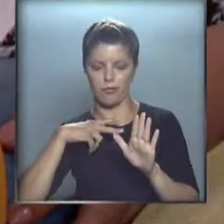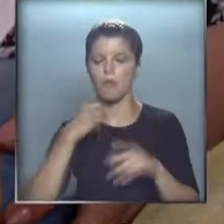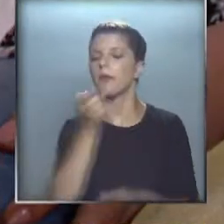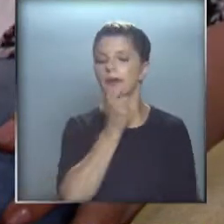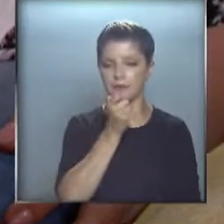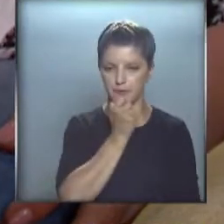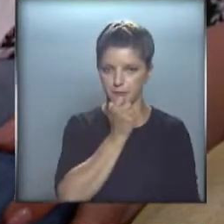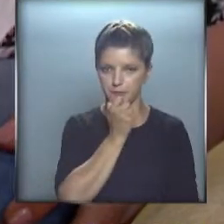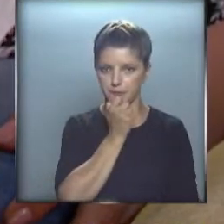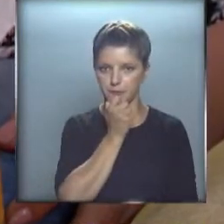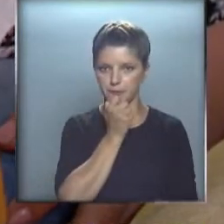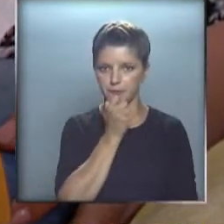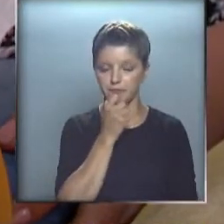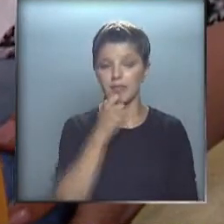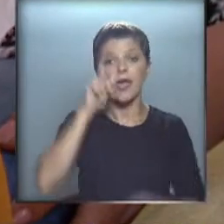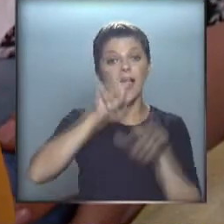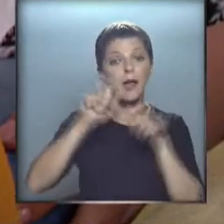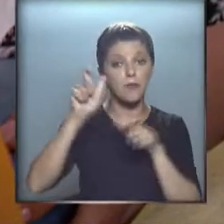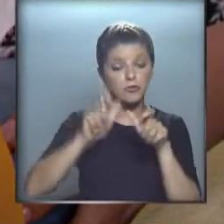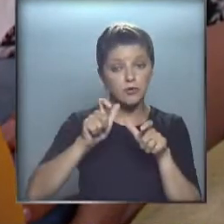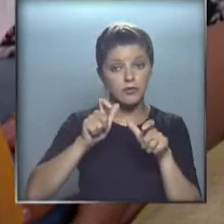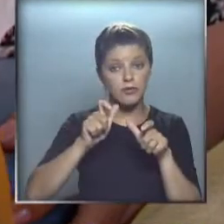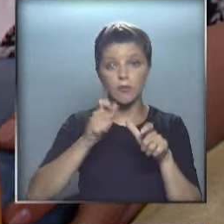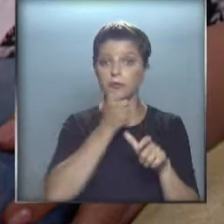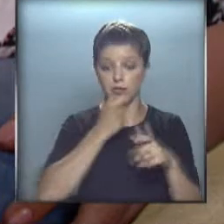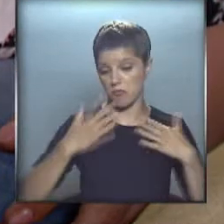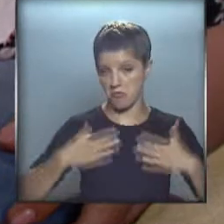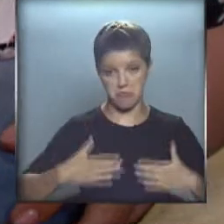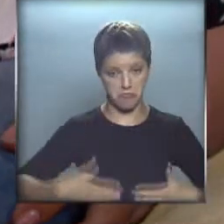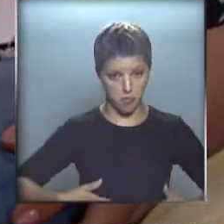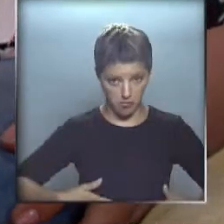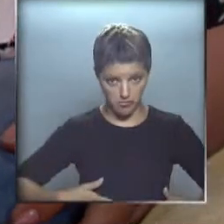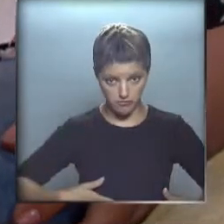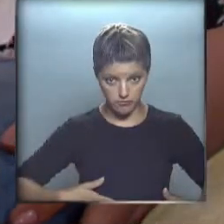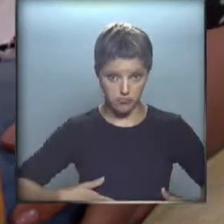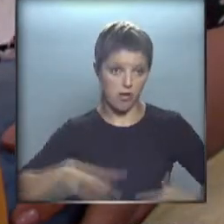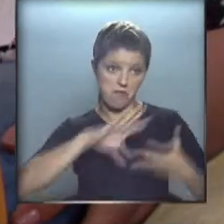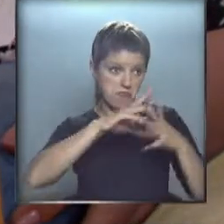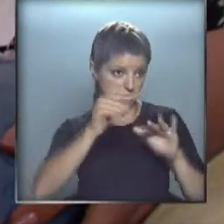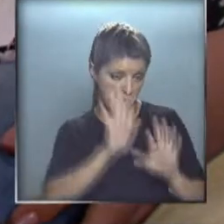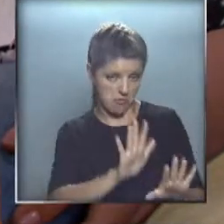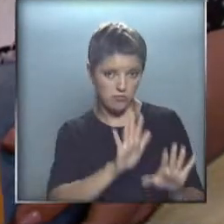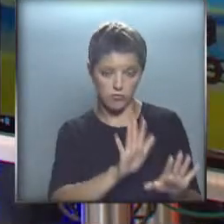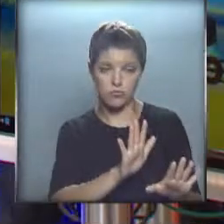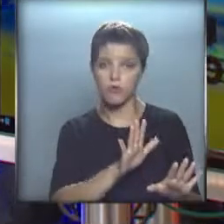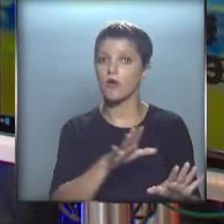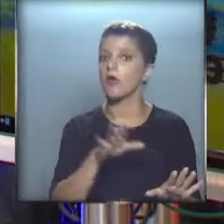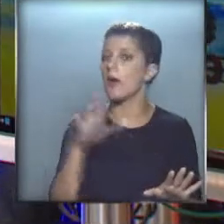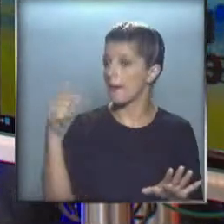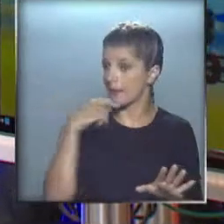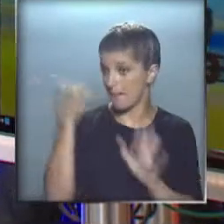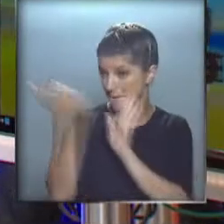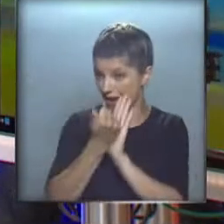ejemplo, mucha gente se pone una ropa o se viste de tal manera o... Ropa de marca.